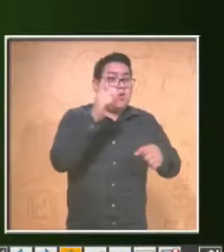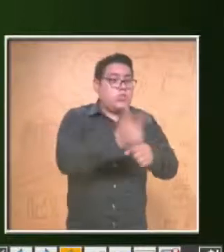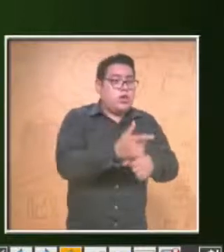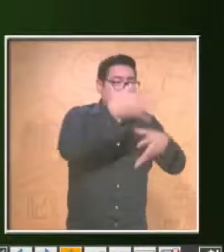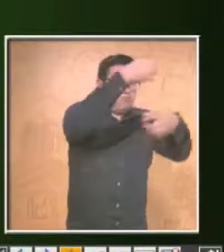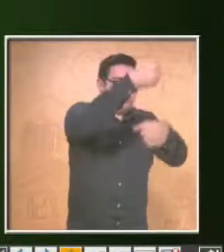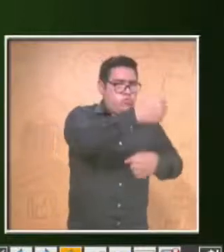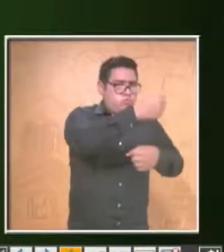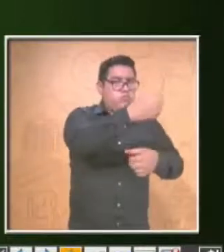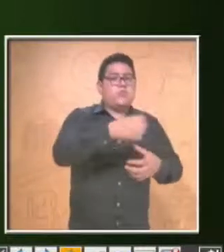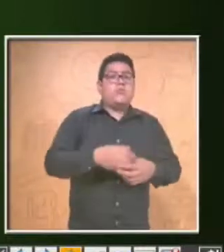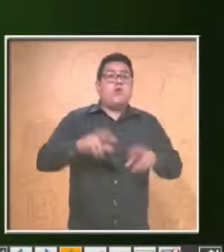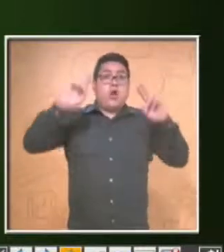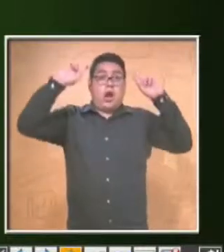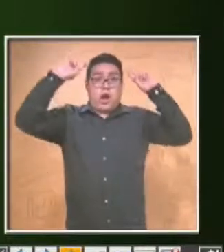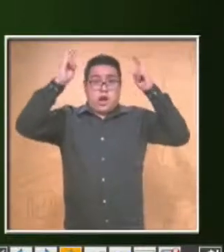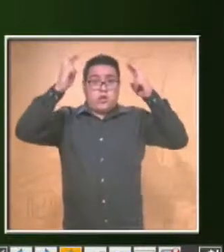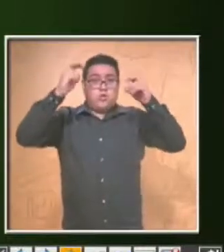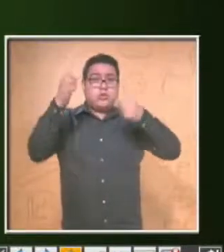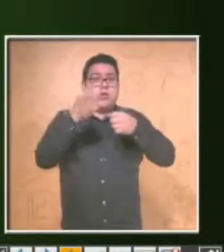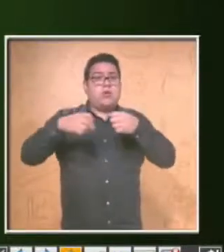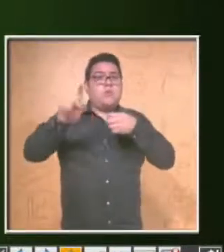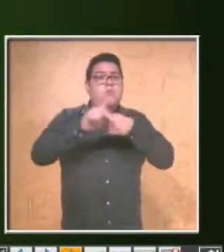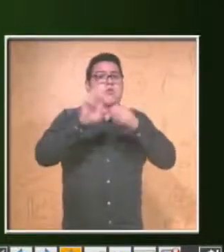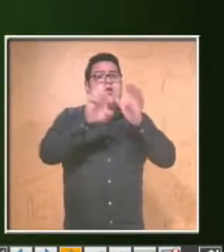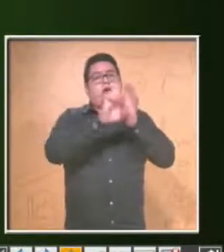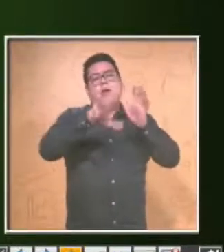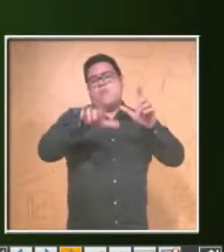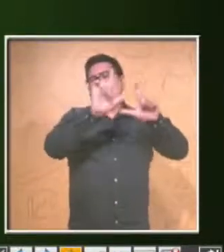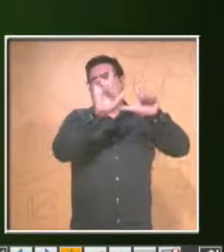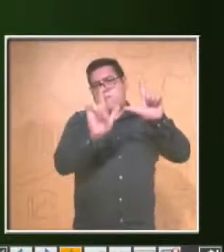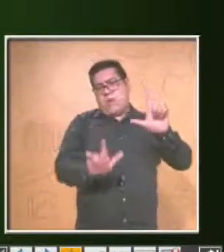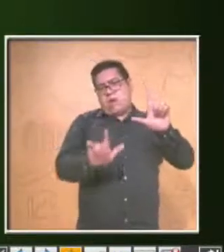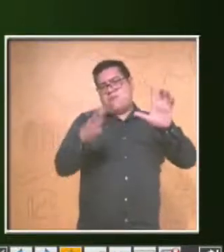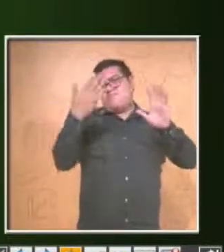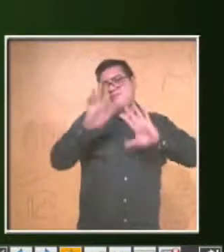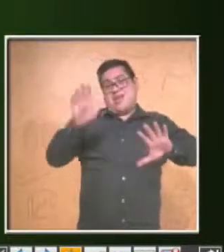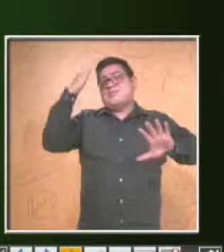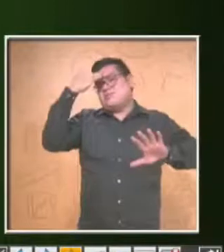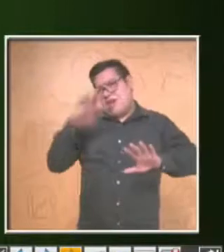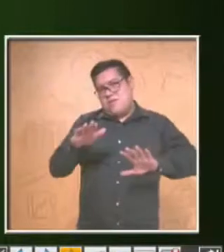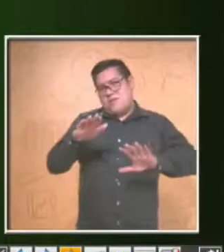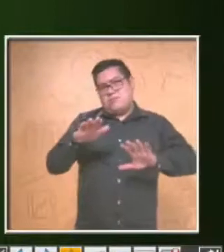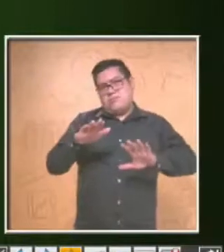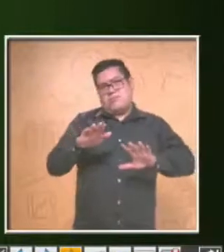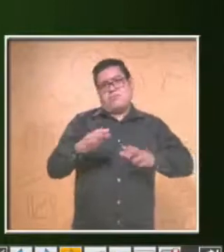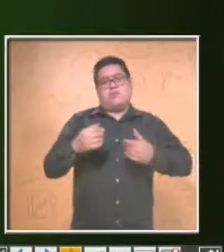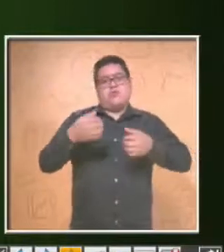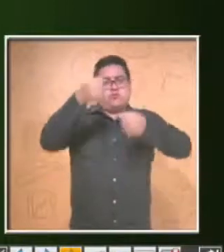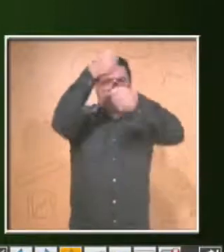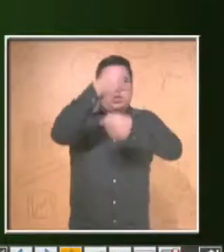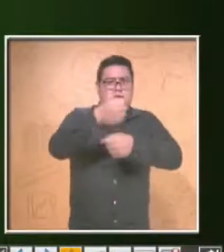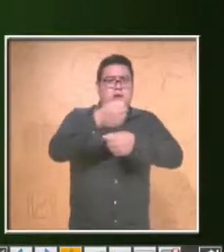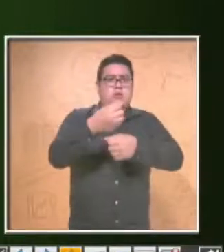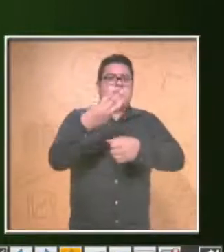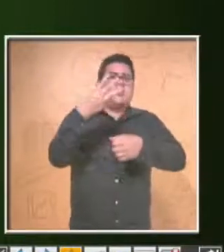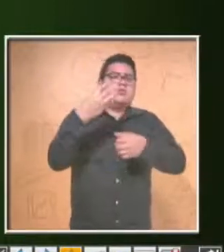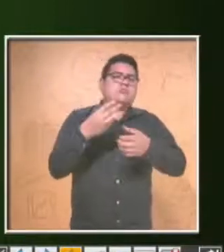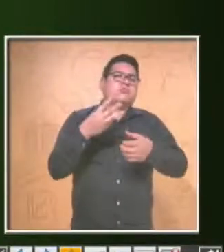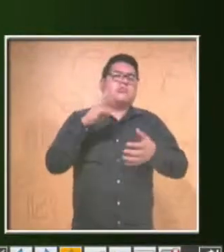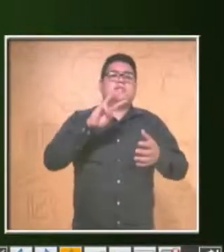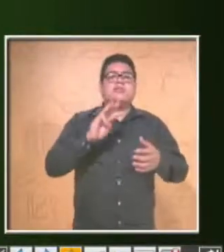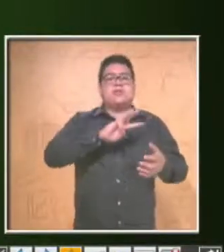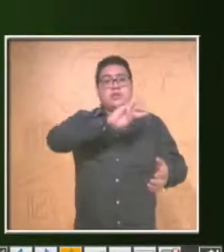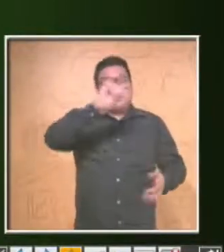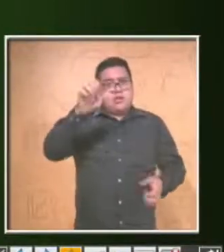europeas, por reinos europeos. El caso de México lo conoces muy bien, fuimos conquistados durante 3 siglos prácticamente por